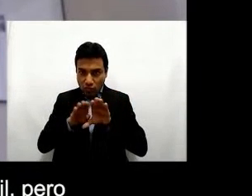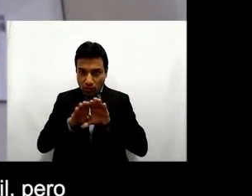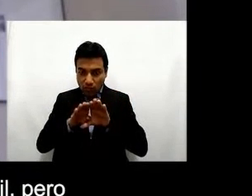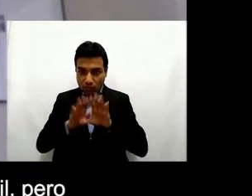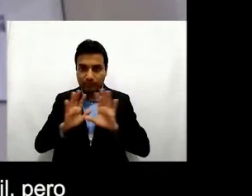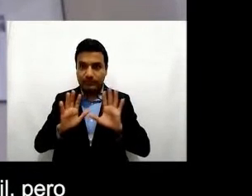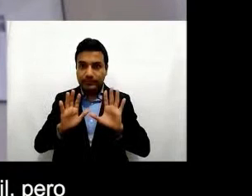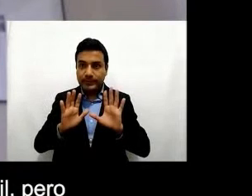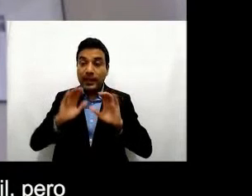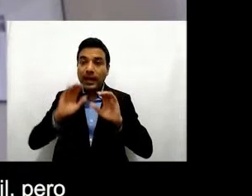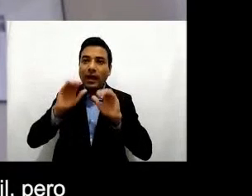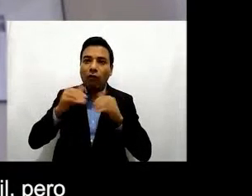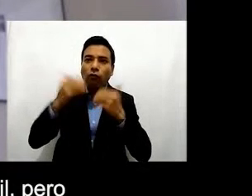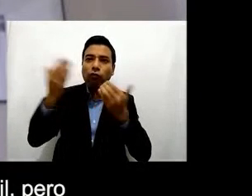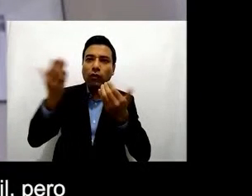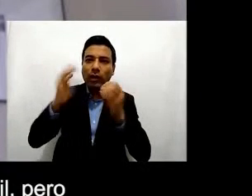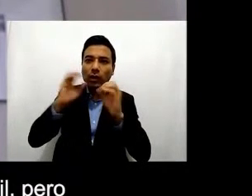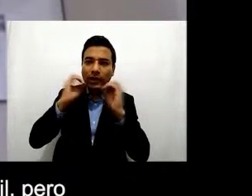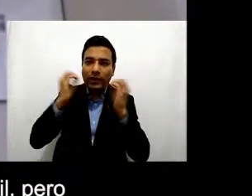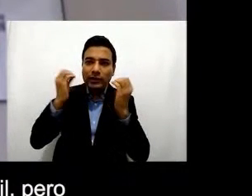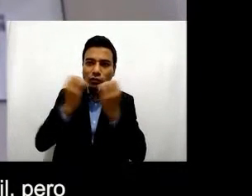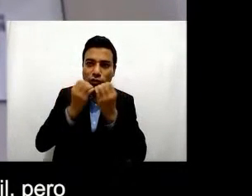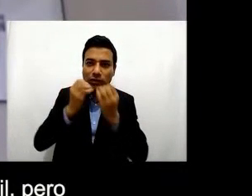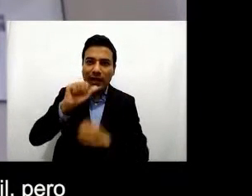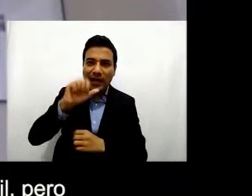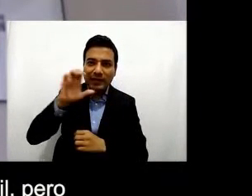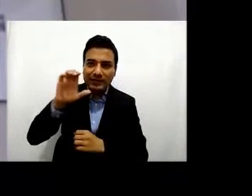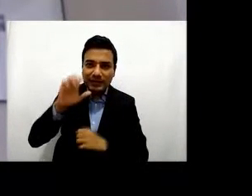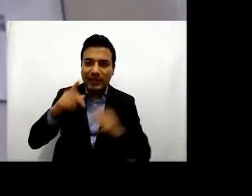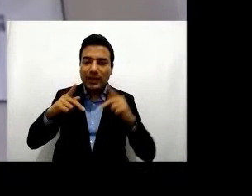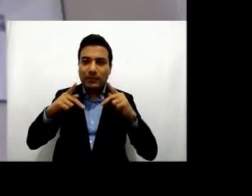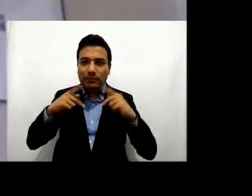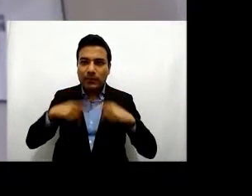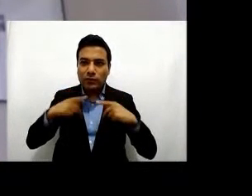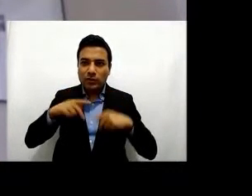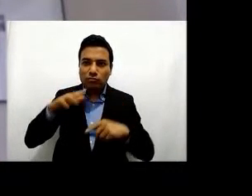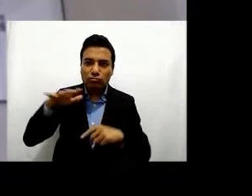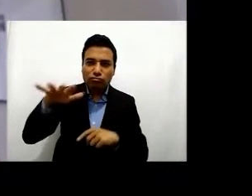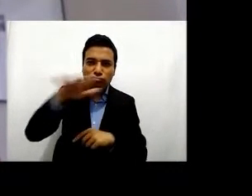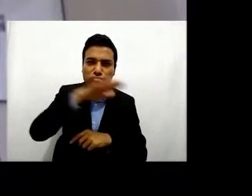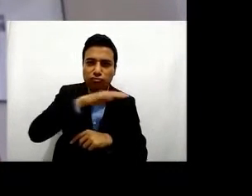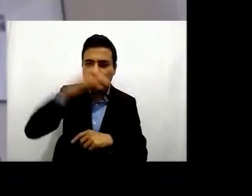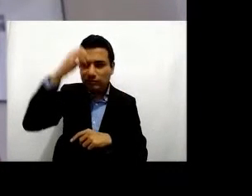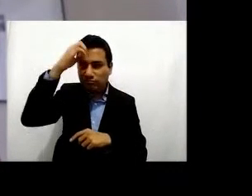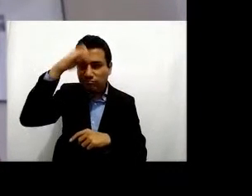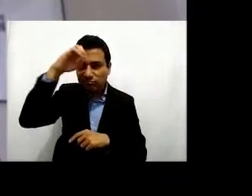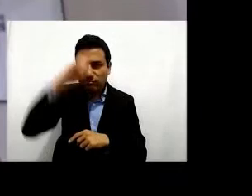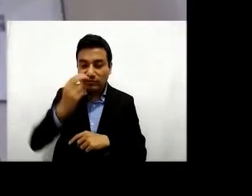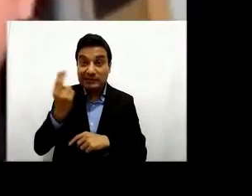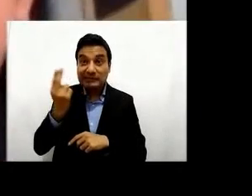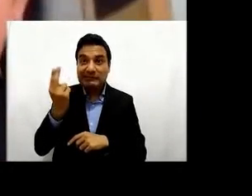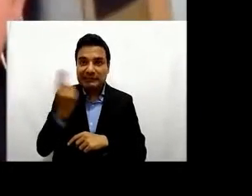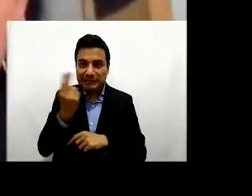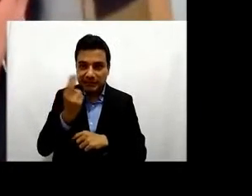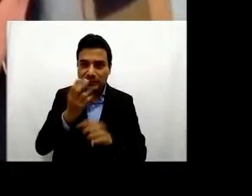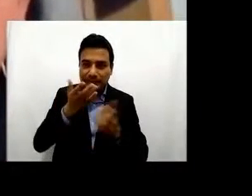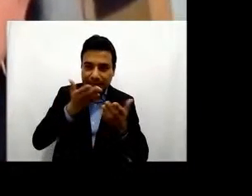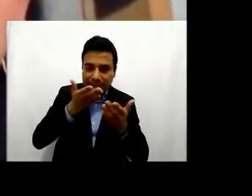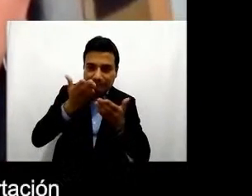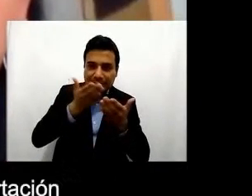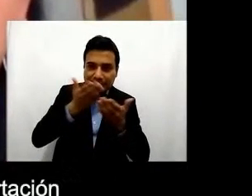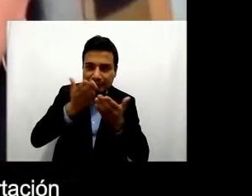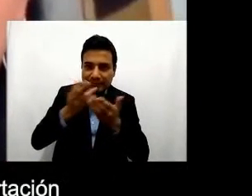civil, pero también cuál es la experiencia del ciudadano de a pie. Creo que en muchos lugares eso implica empezar de